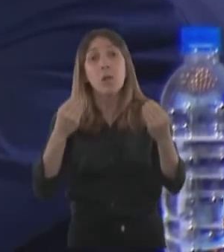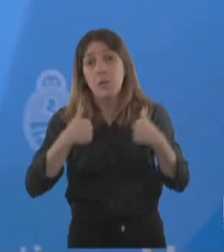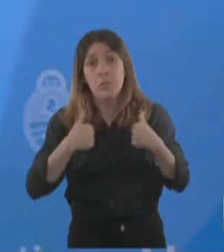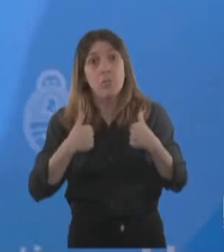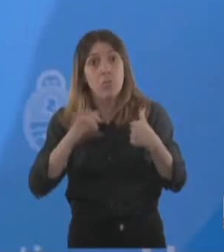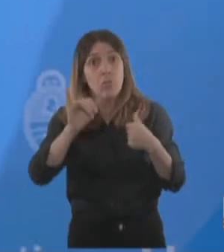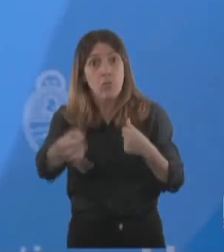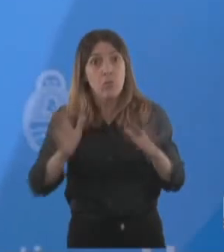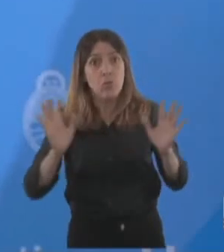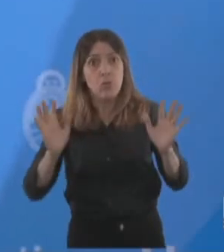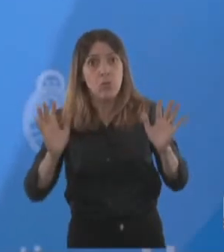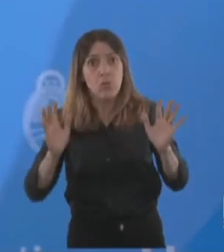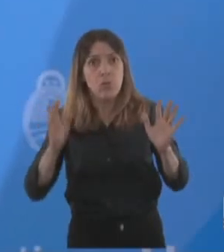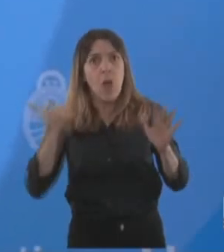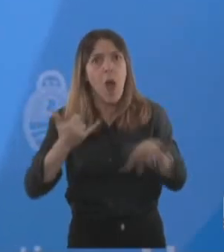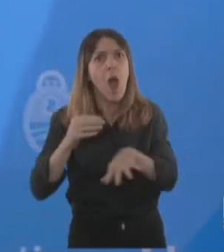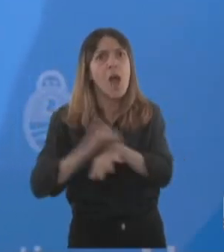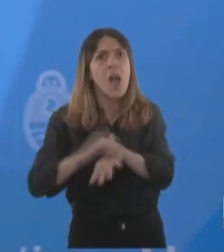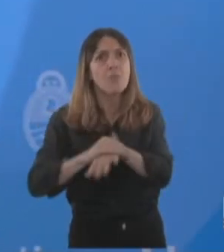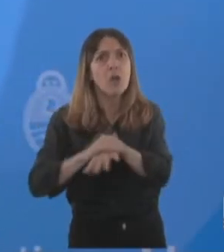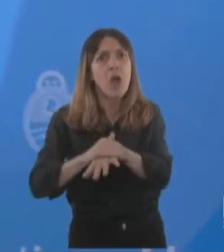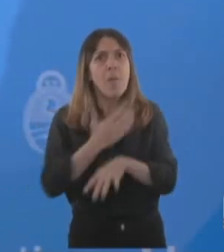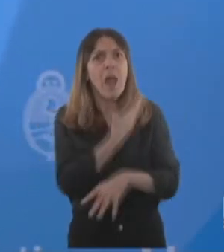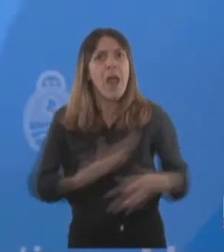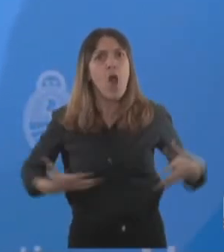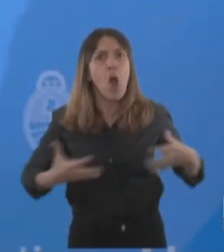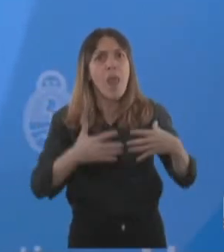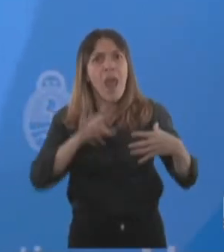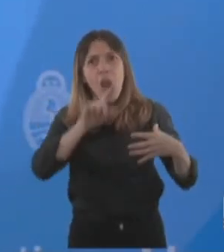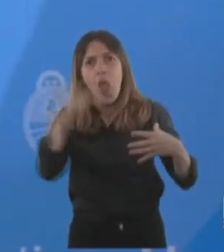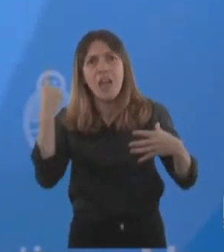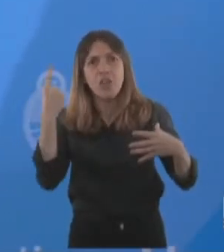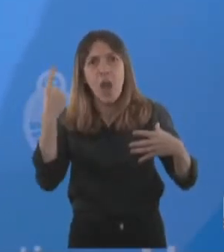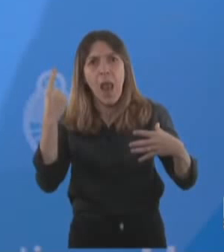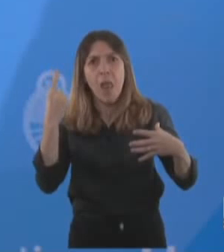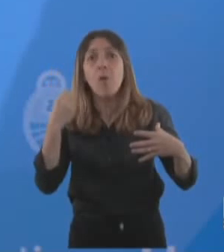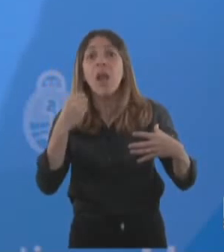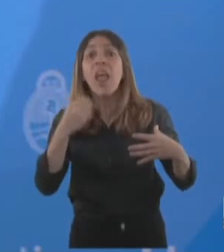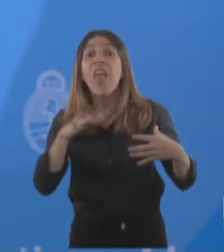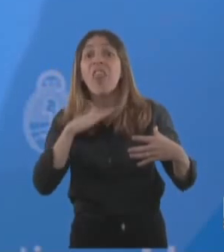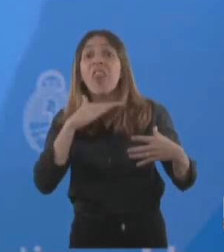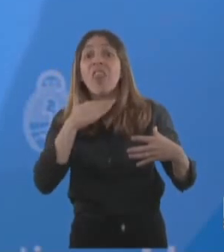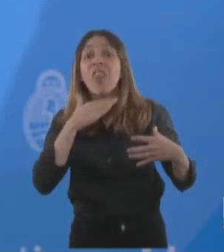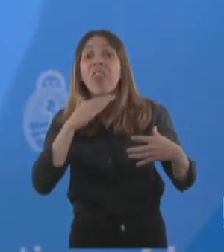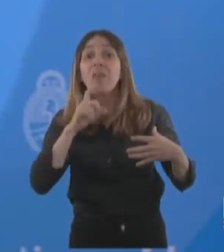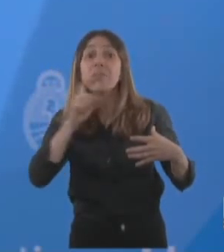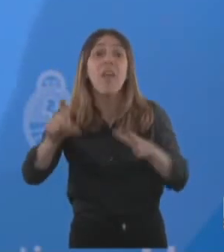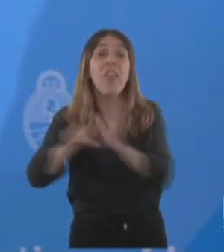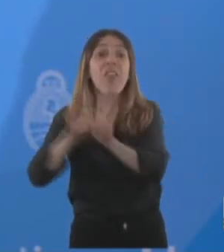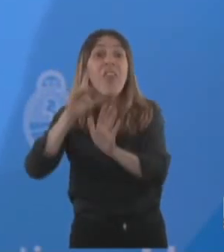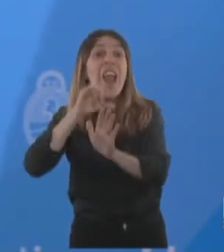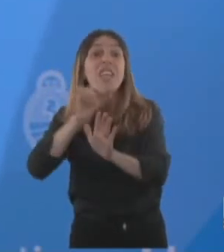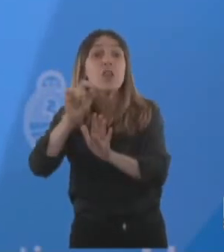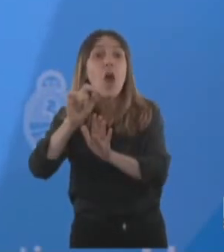sí hay una responsabilidad del Estado federal, porque estamos hablando de delitos federales. Y ahí